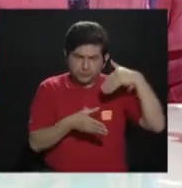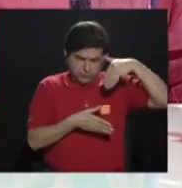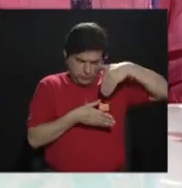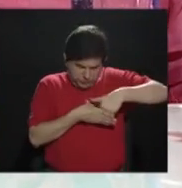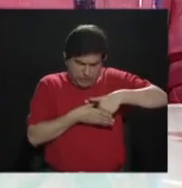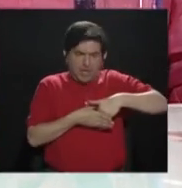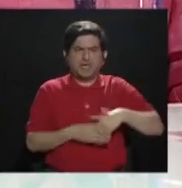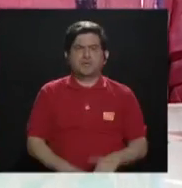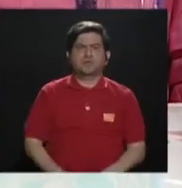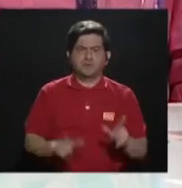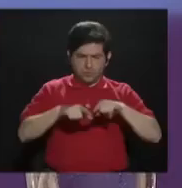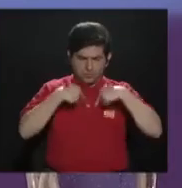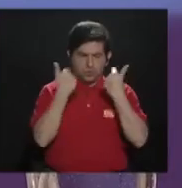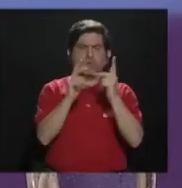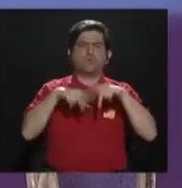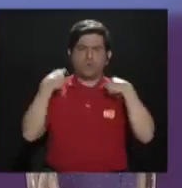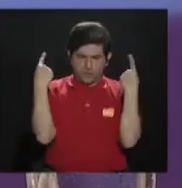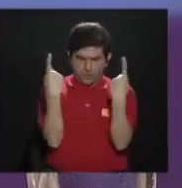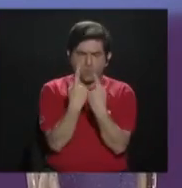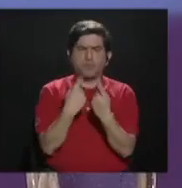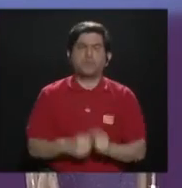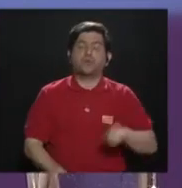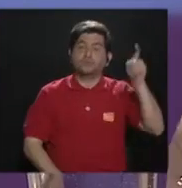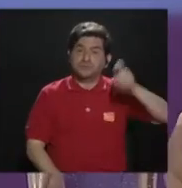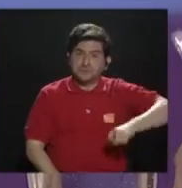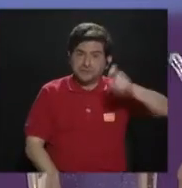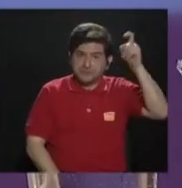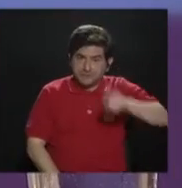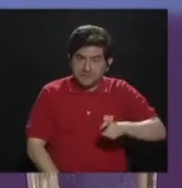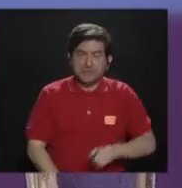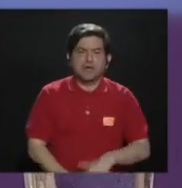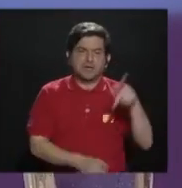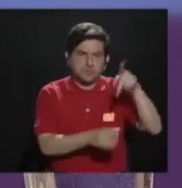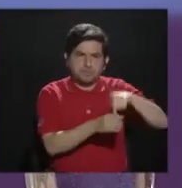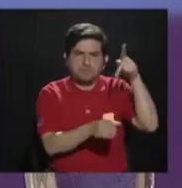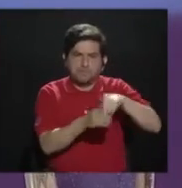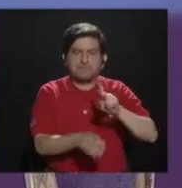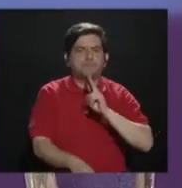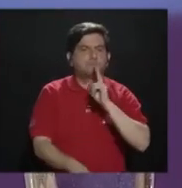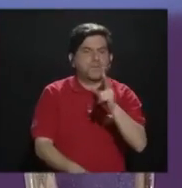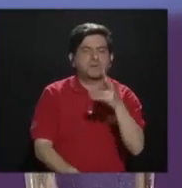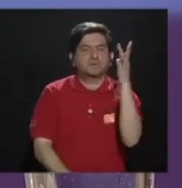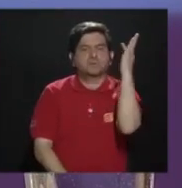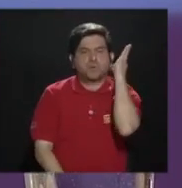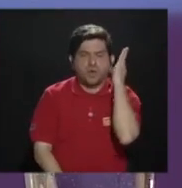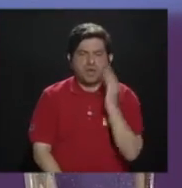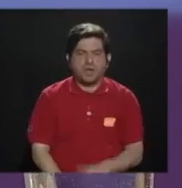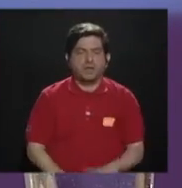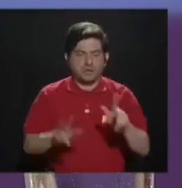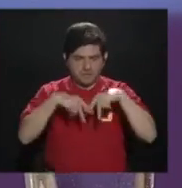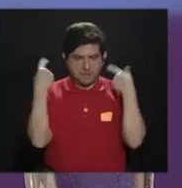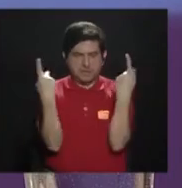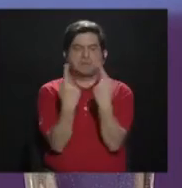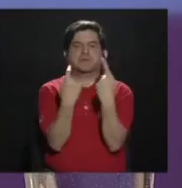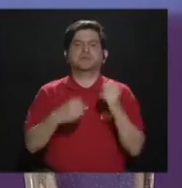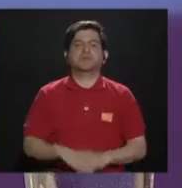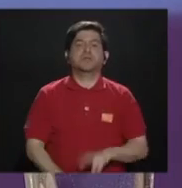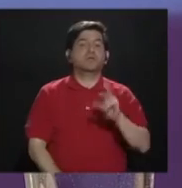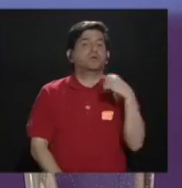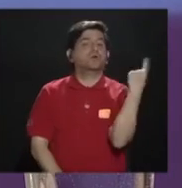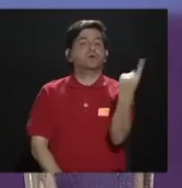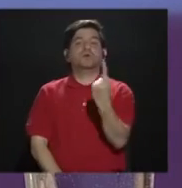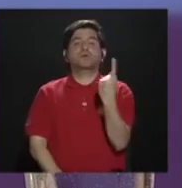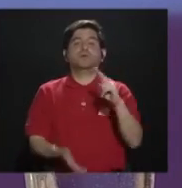nuestra fuerza partidaria con respecto a la necesidad de la participación real de las mujeres en nuestro partido, no